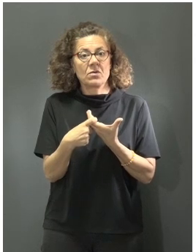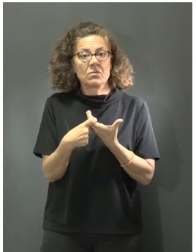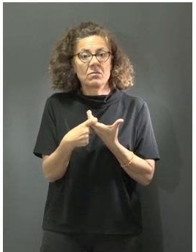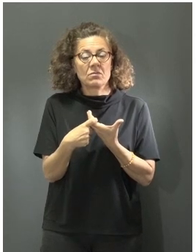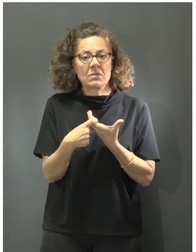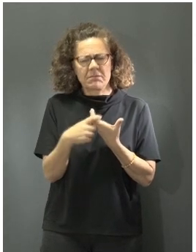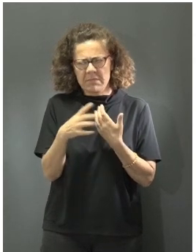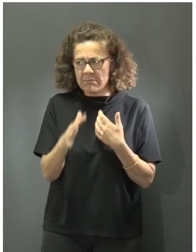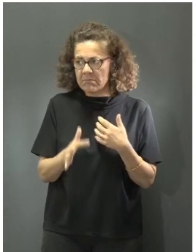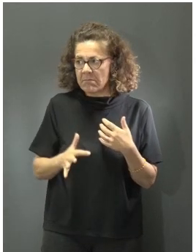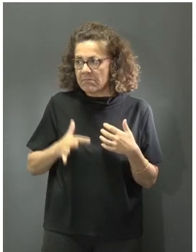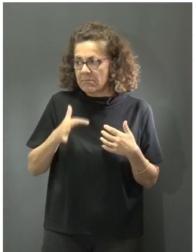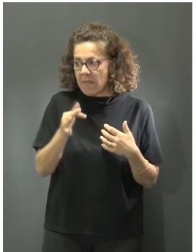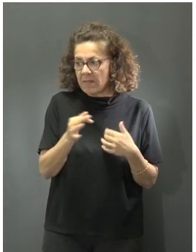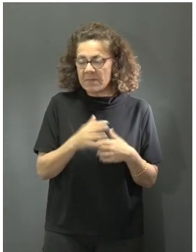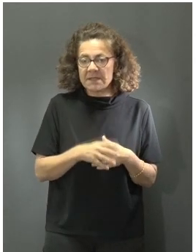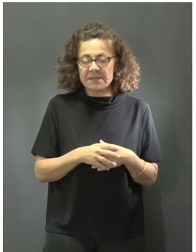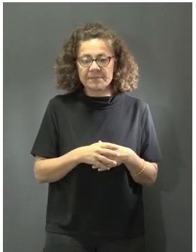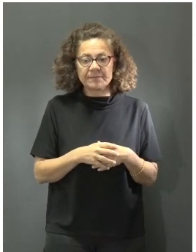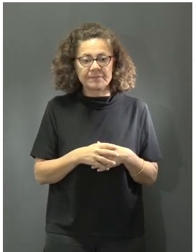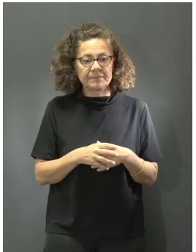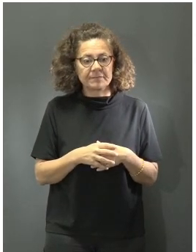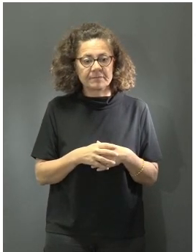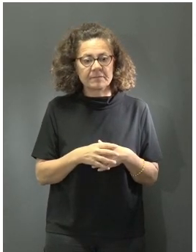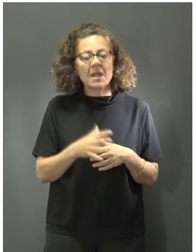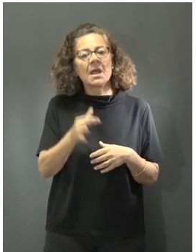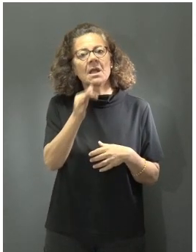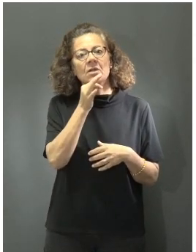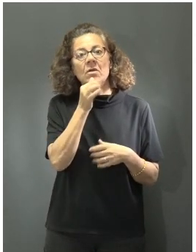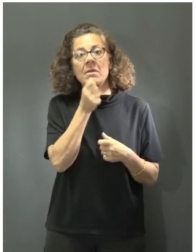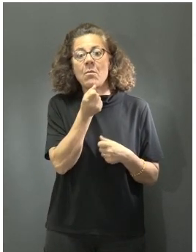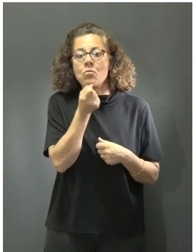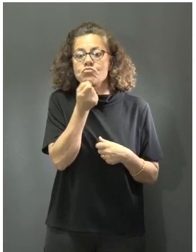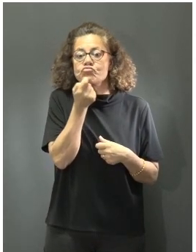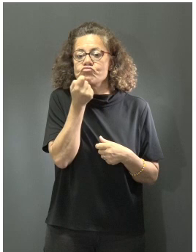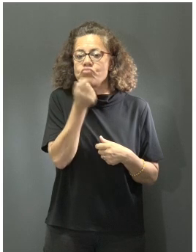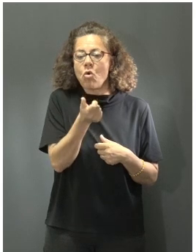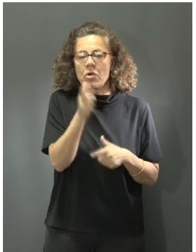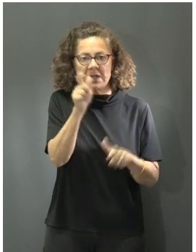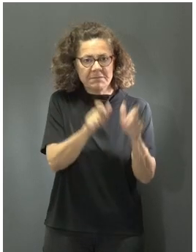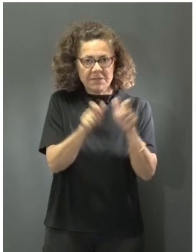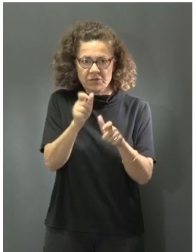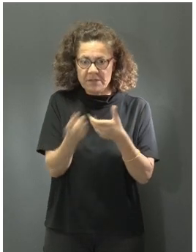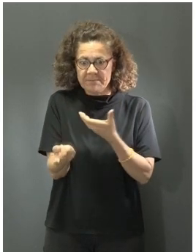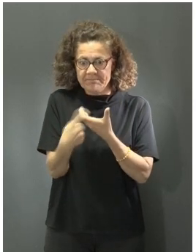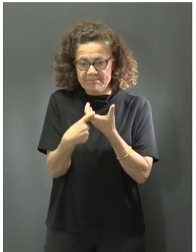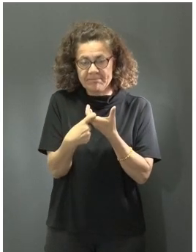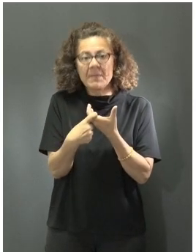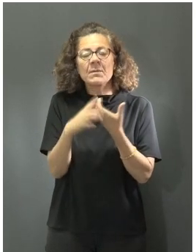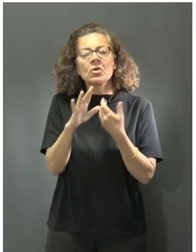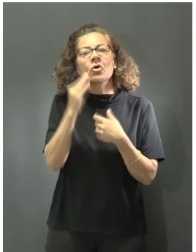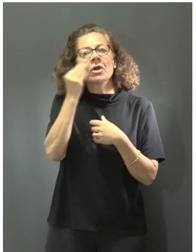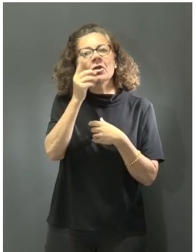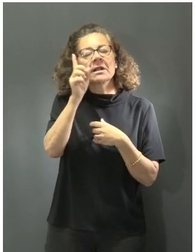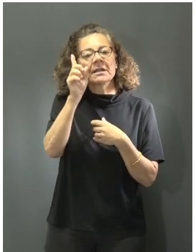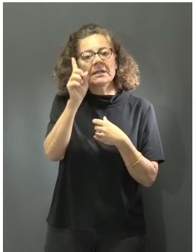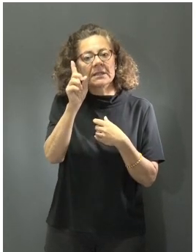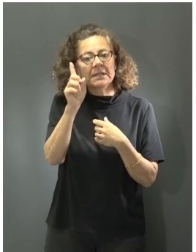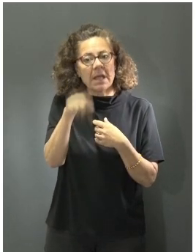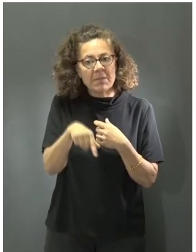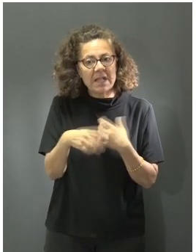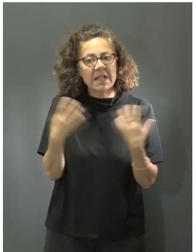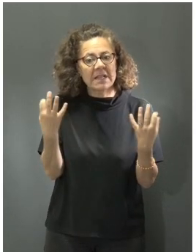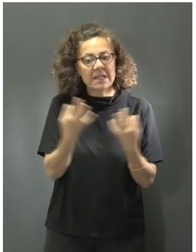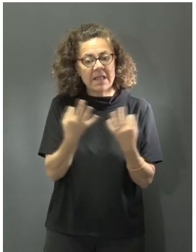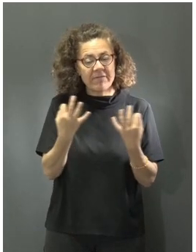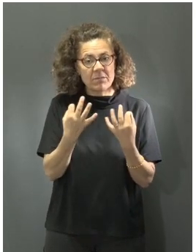Bueno, aparte que todavía son muy pocas personas las que están ahí, y creo que también tenemos